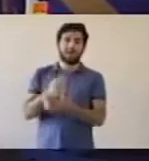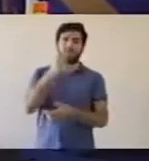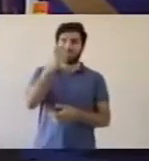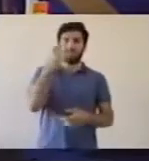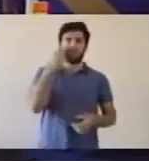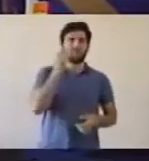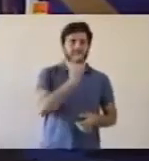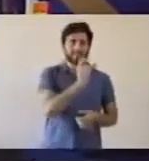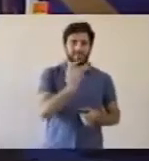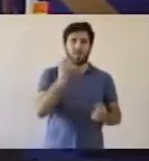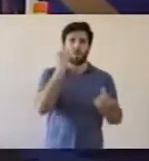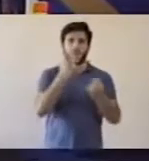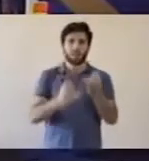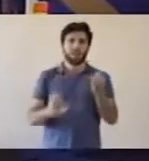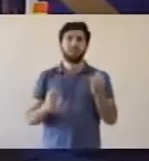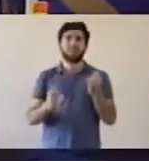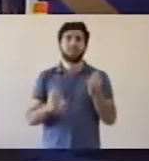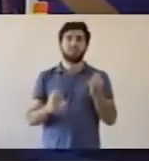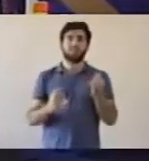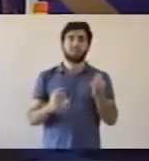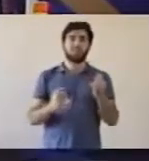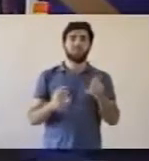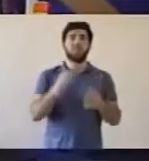terminadas en ería.